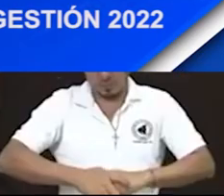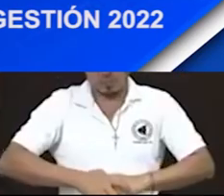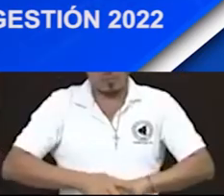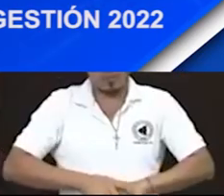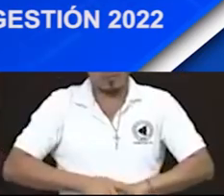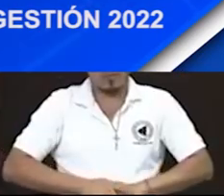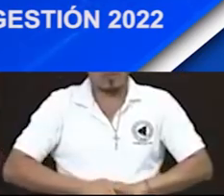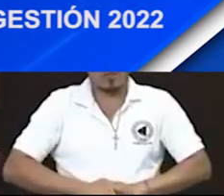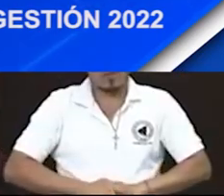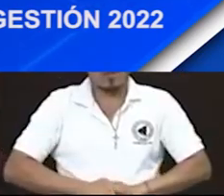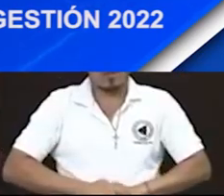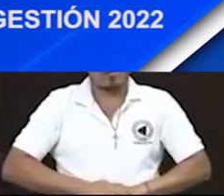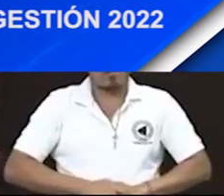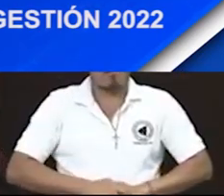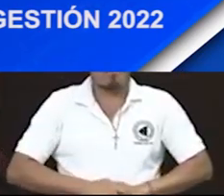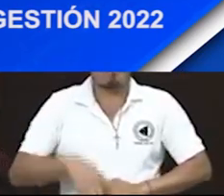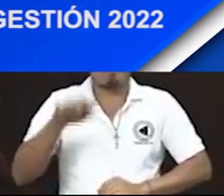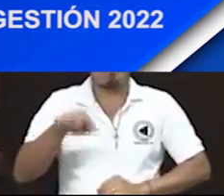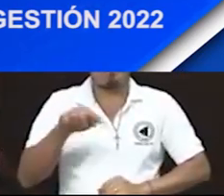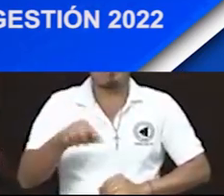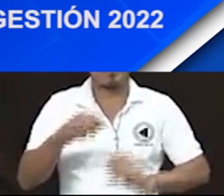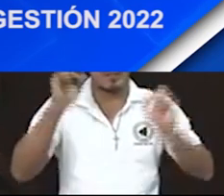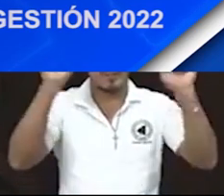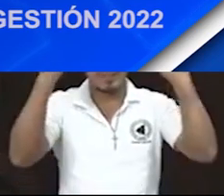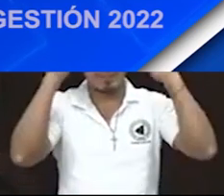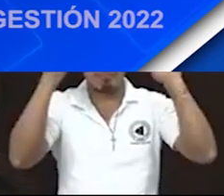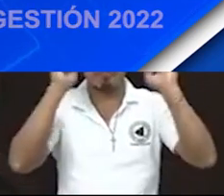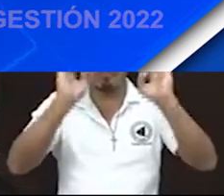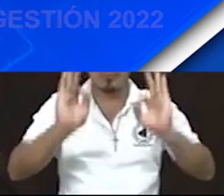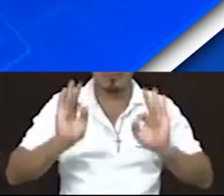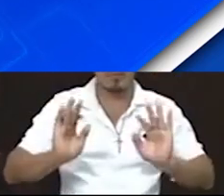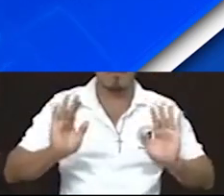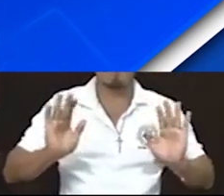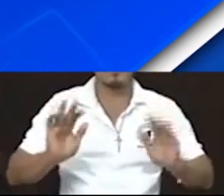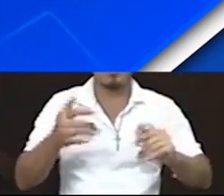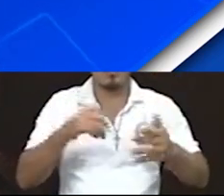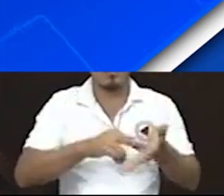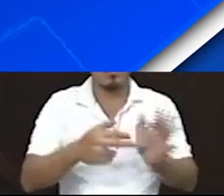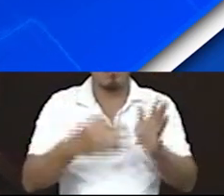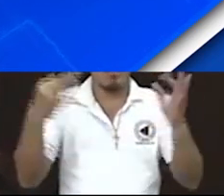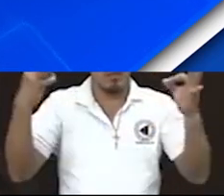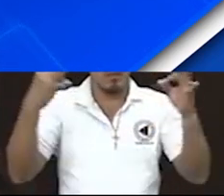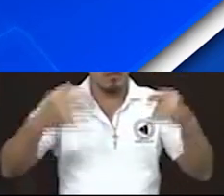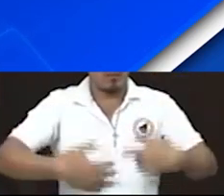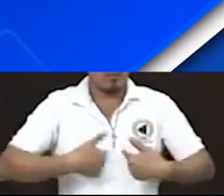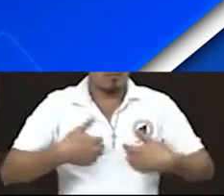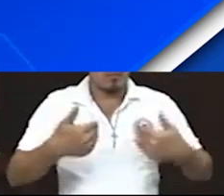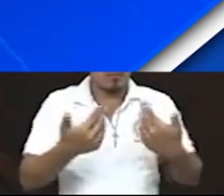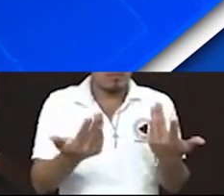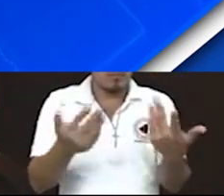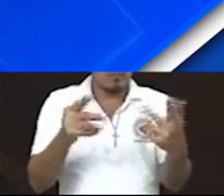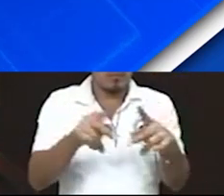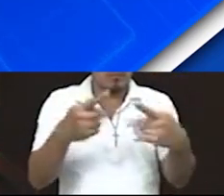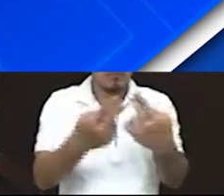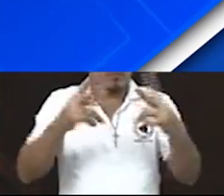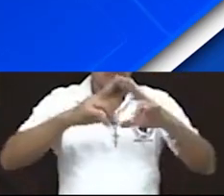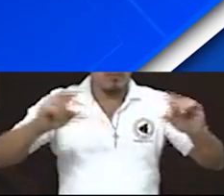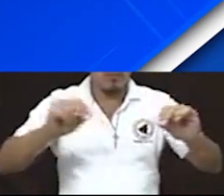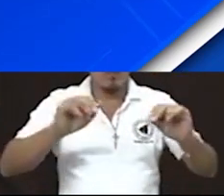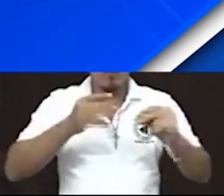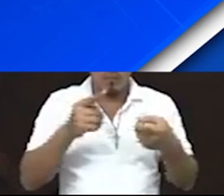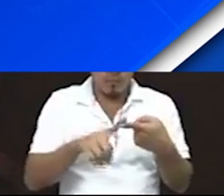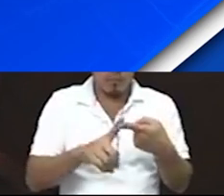Europea. Este logro es una victoria para el pueblo de Nicaragua, para